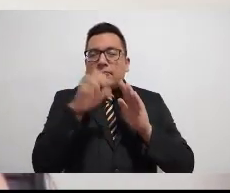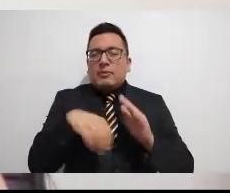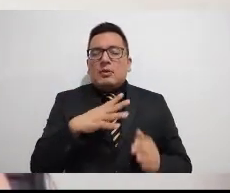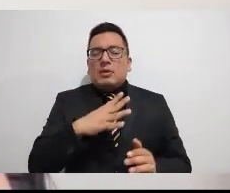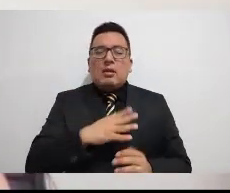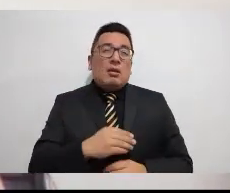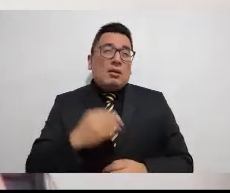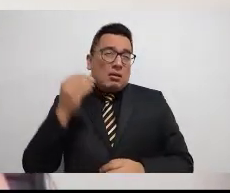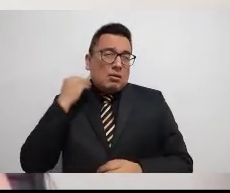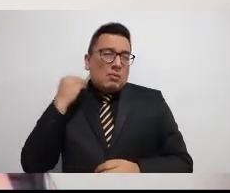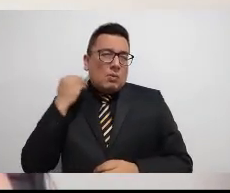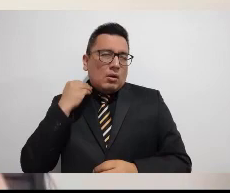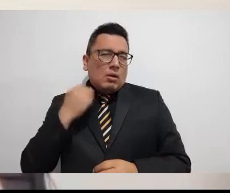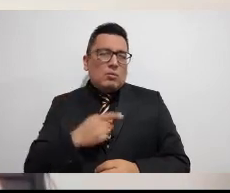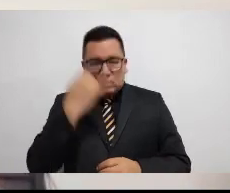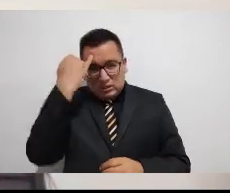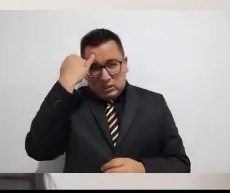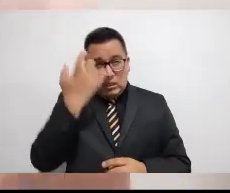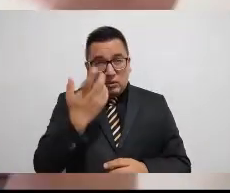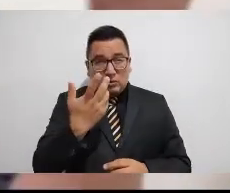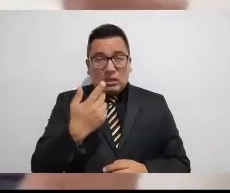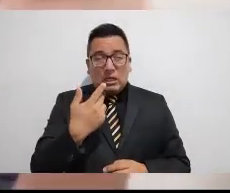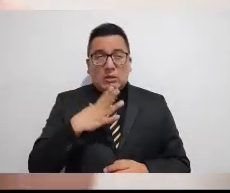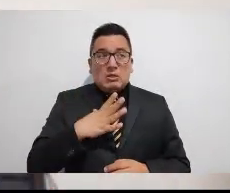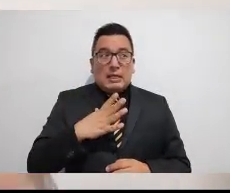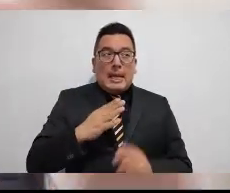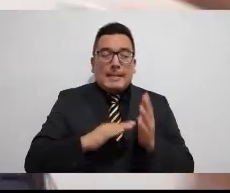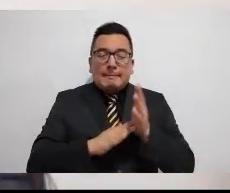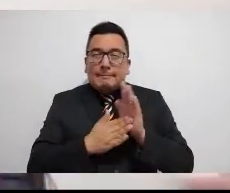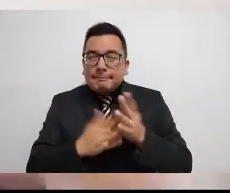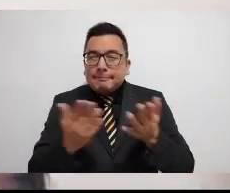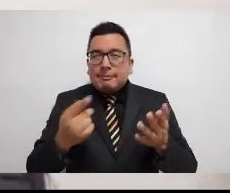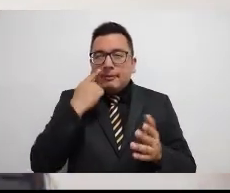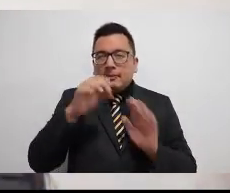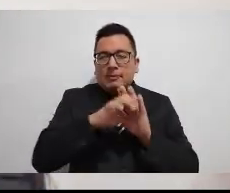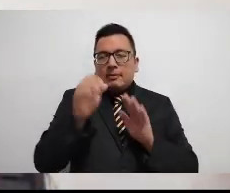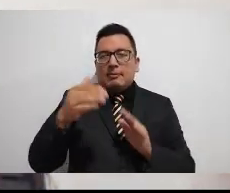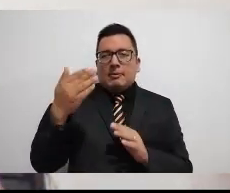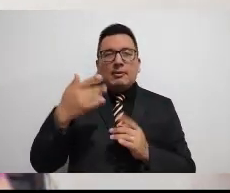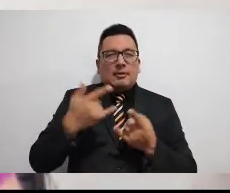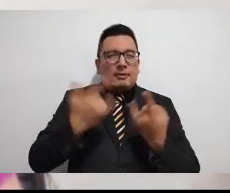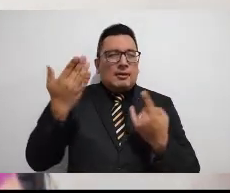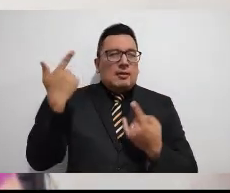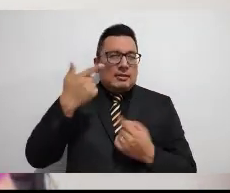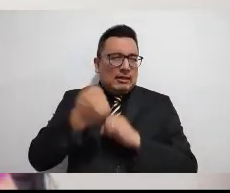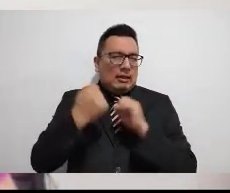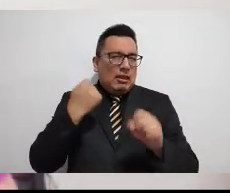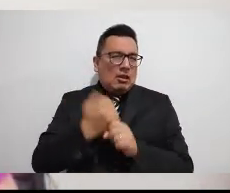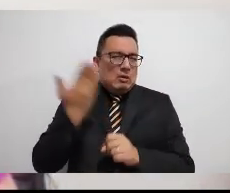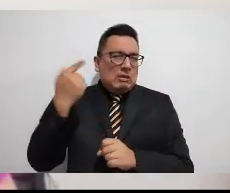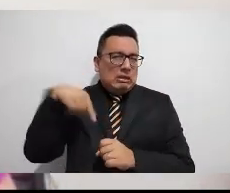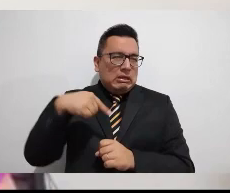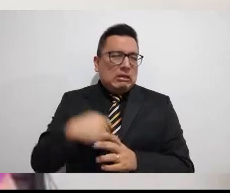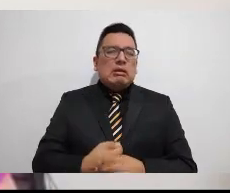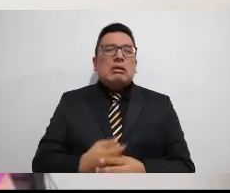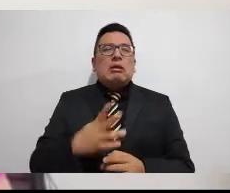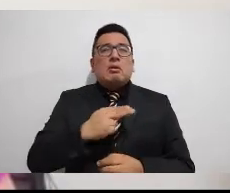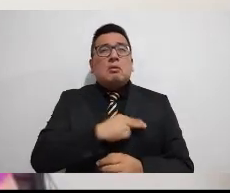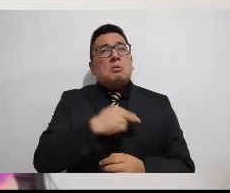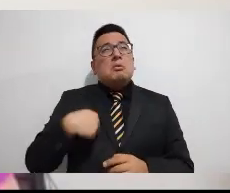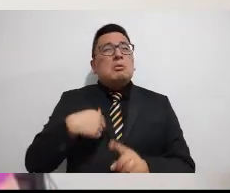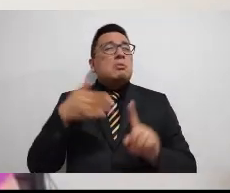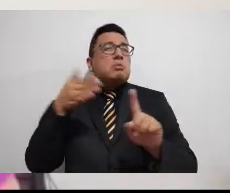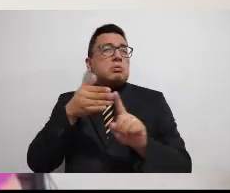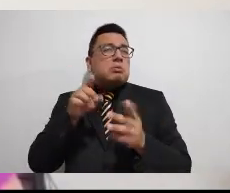han encontrado rutas muy interesantes. Por ejemplo, hace 7 años nosotros empezamos a trabajar derechos lingüísticos y hay